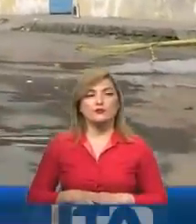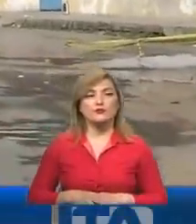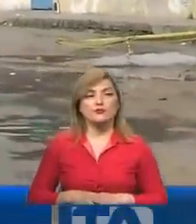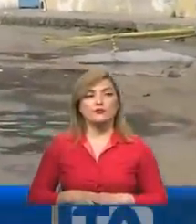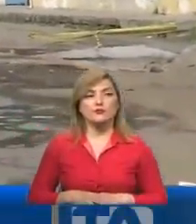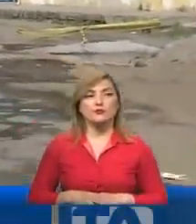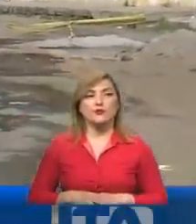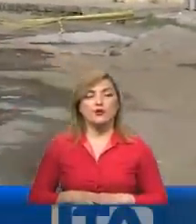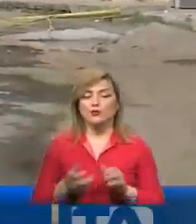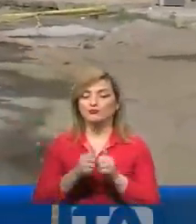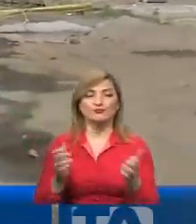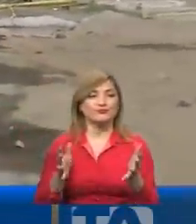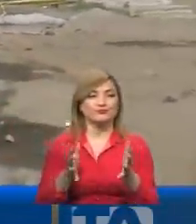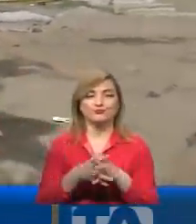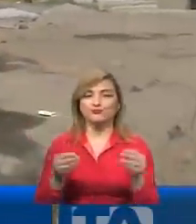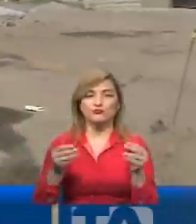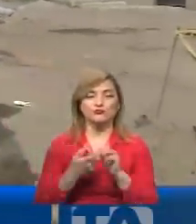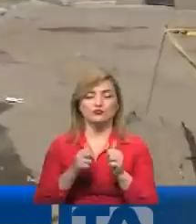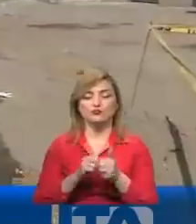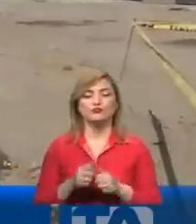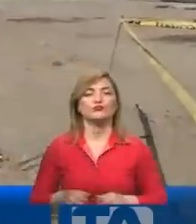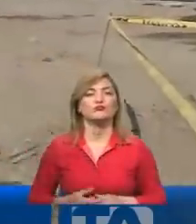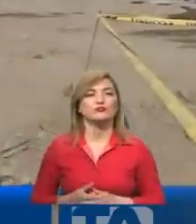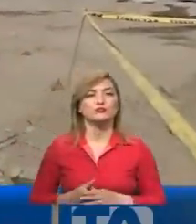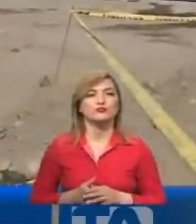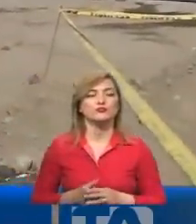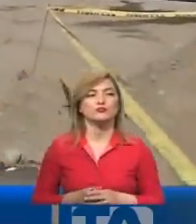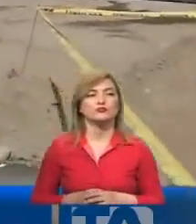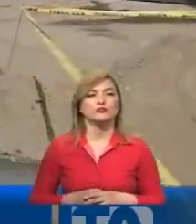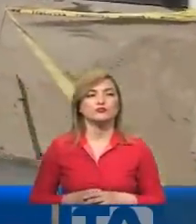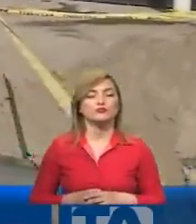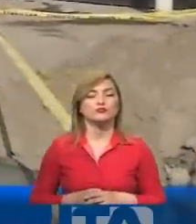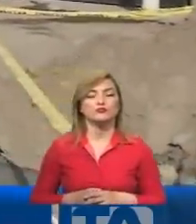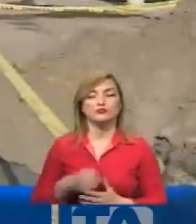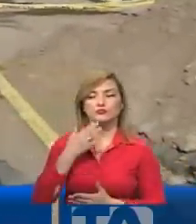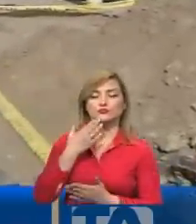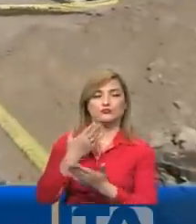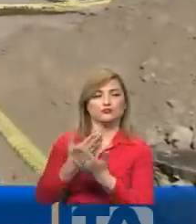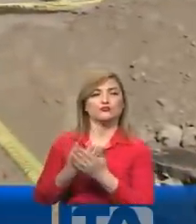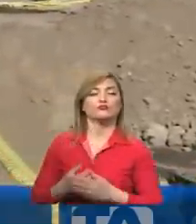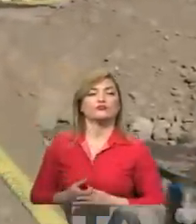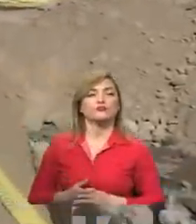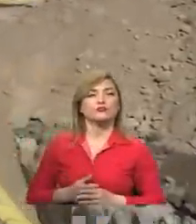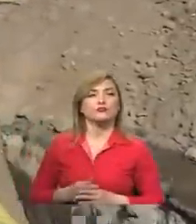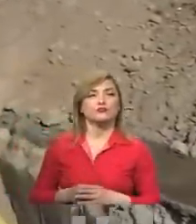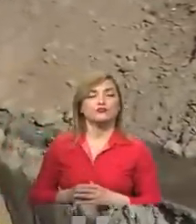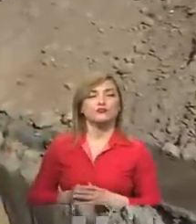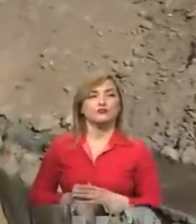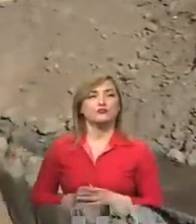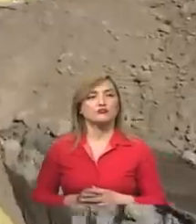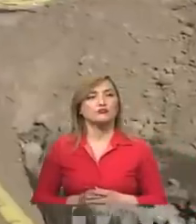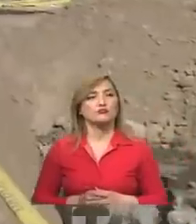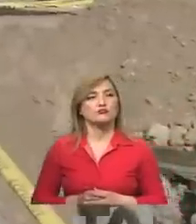de una buena vez este grave problema de la calle Rafael Carvajal. Muchísimas gracias. Y precisamente, ¿dónde queda la